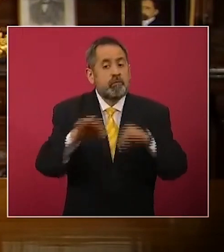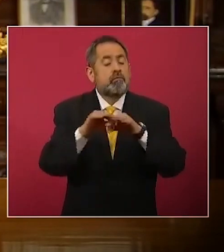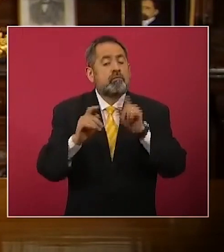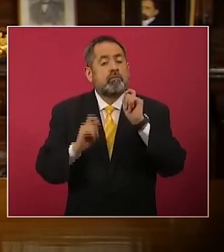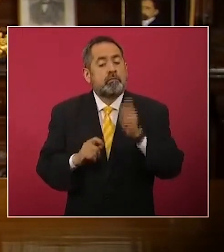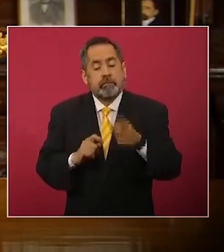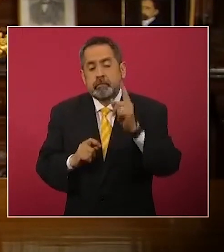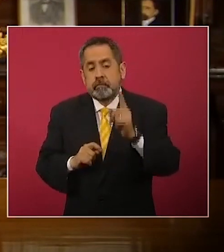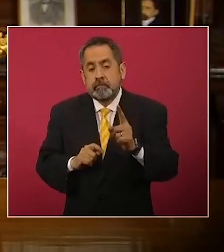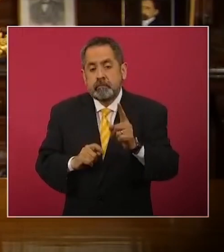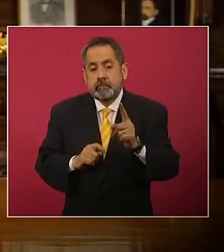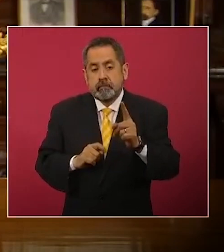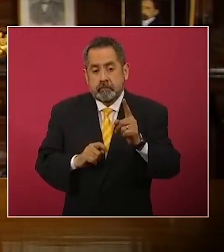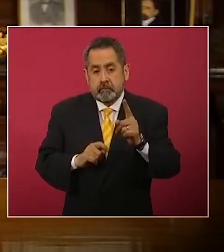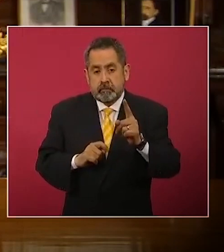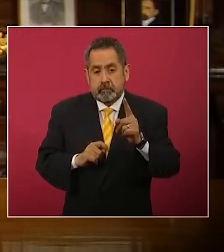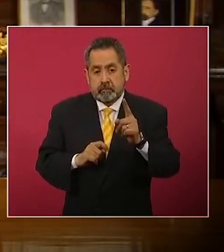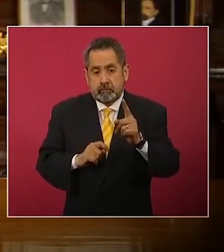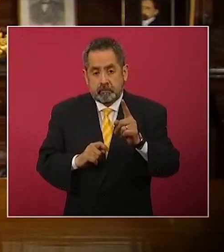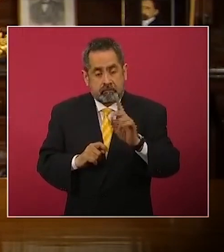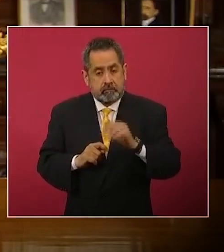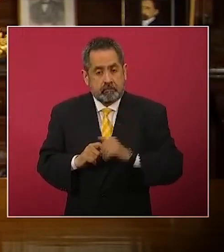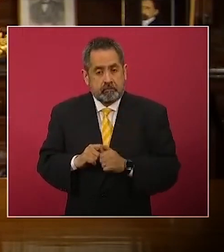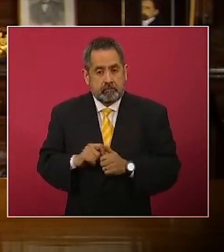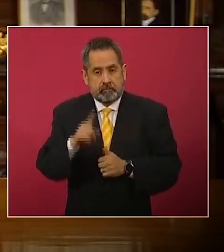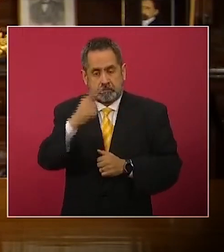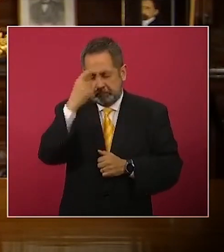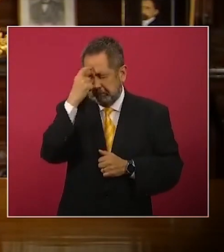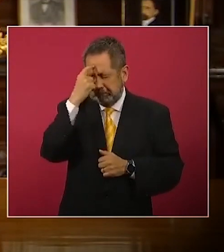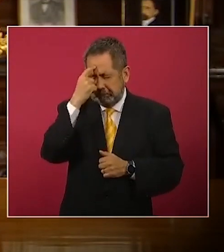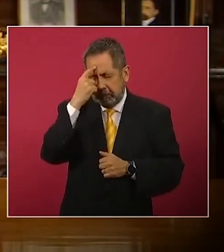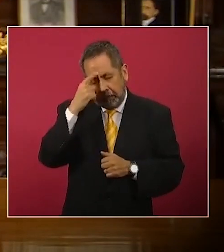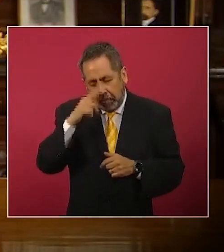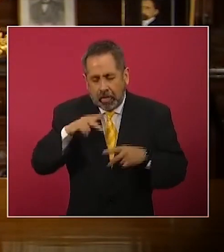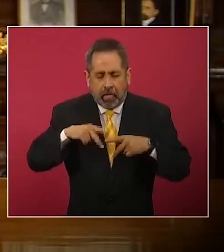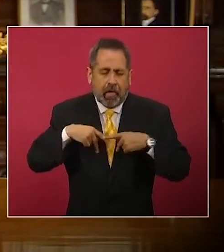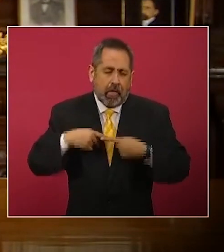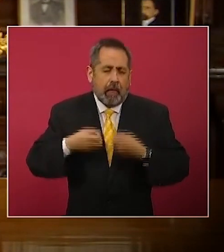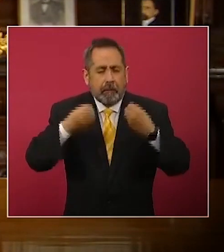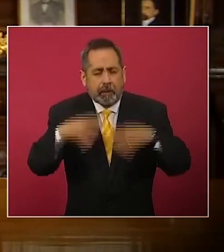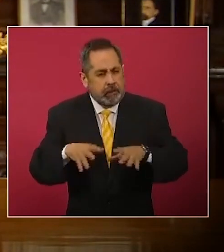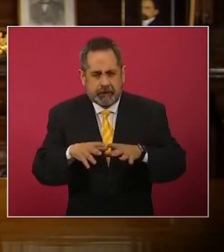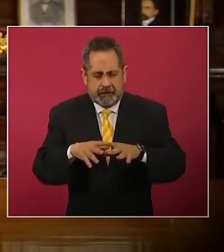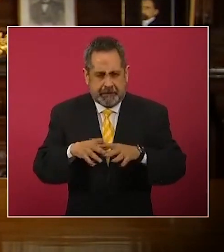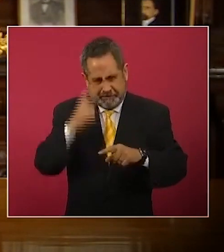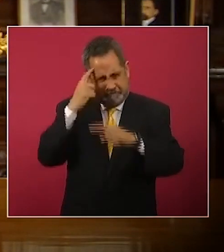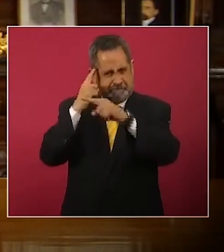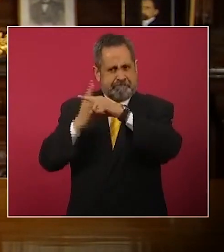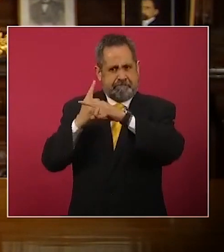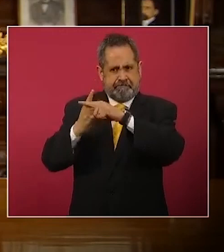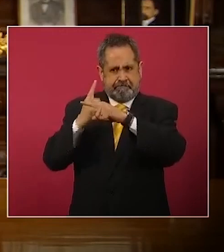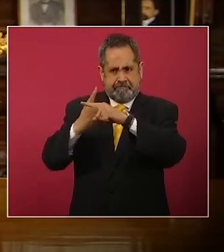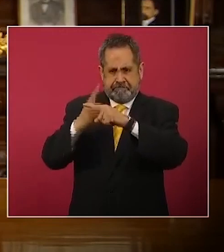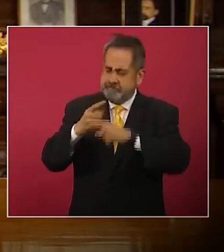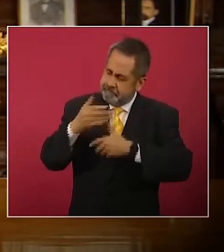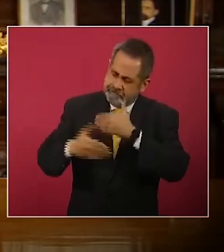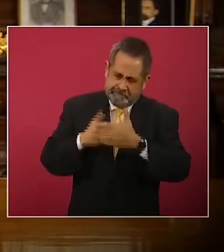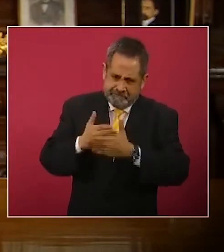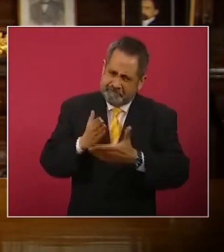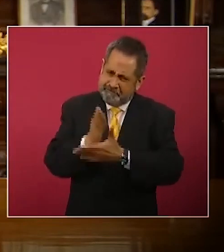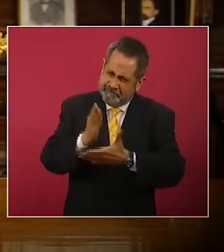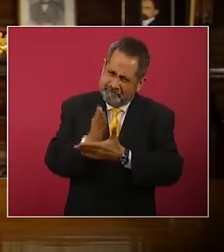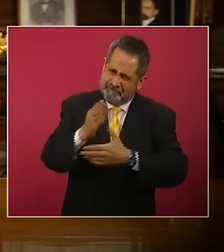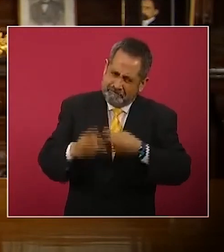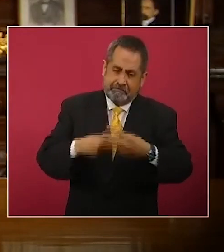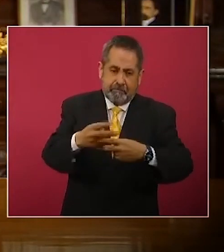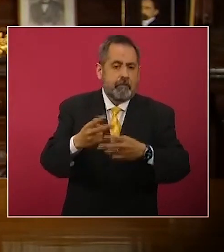es no vencerse aquí, hay que echarnos para adelante. Y tenemos